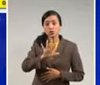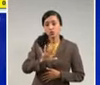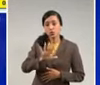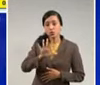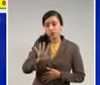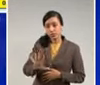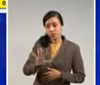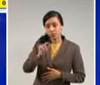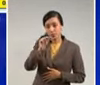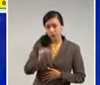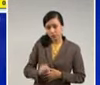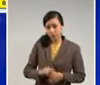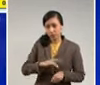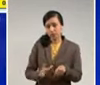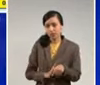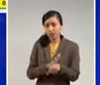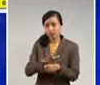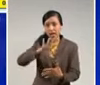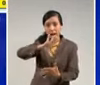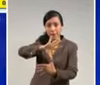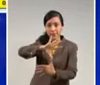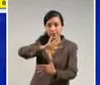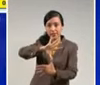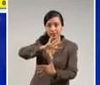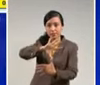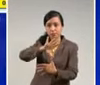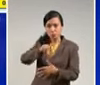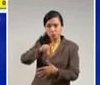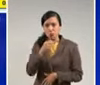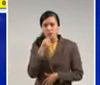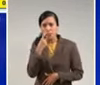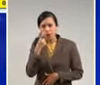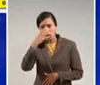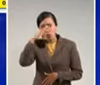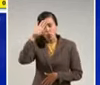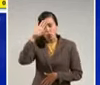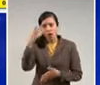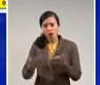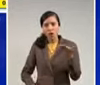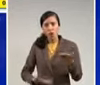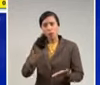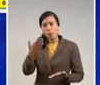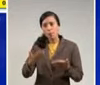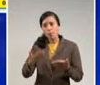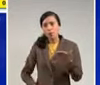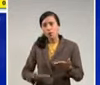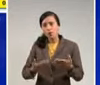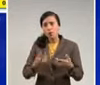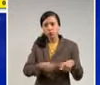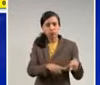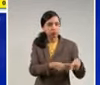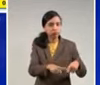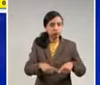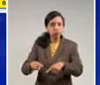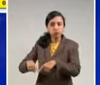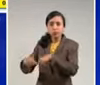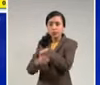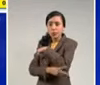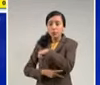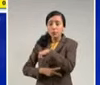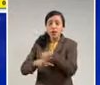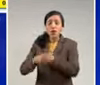11.633.855 casos activos. Y ahí ustedes pueden ver a Cuba comparada con todos los países en la posición